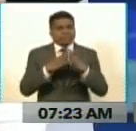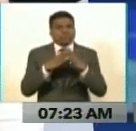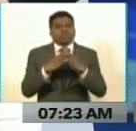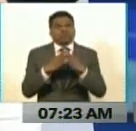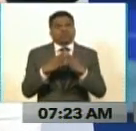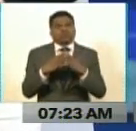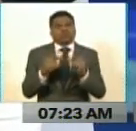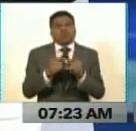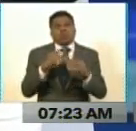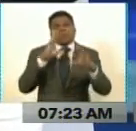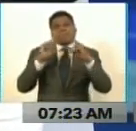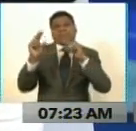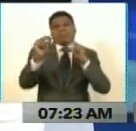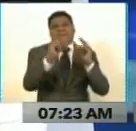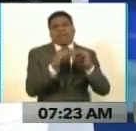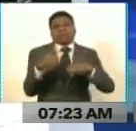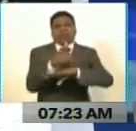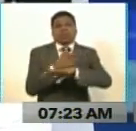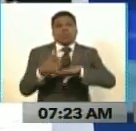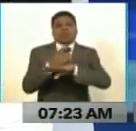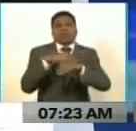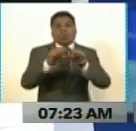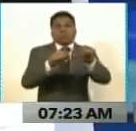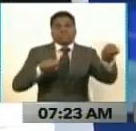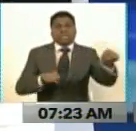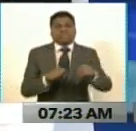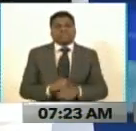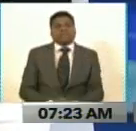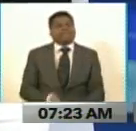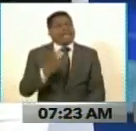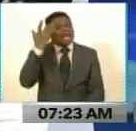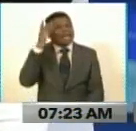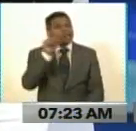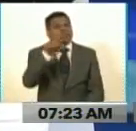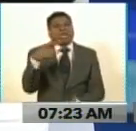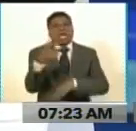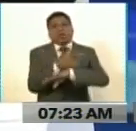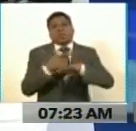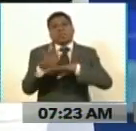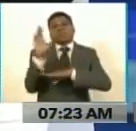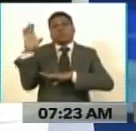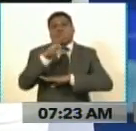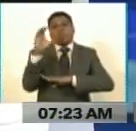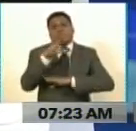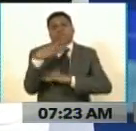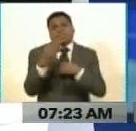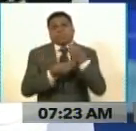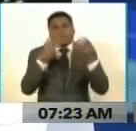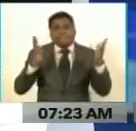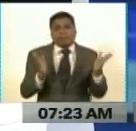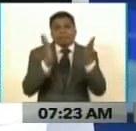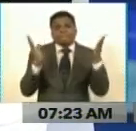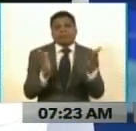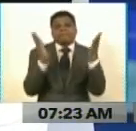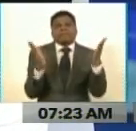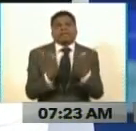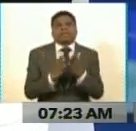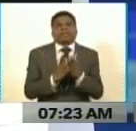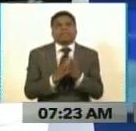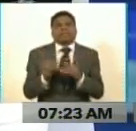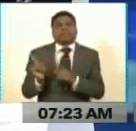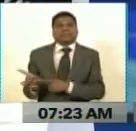conversando con el gobernador del estado tachira considera que el gobierno de Colombia está promoviendo está